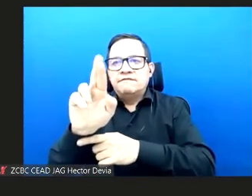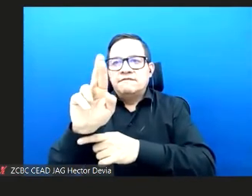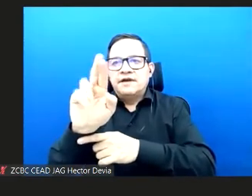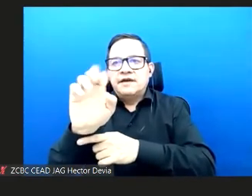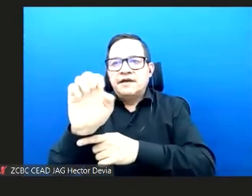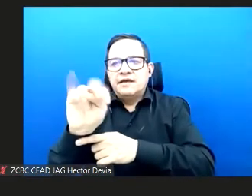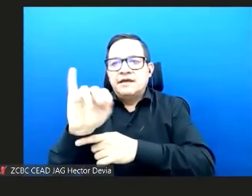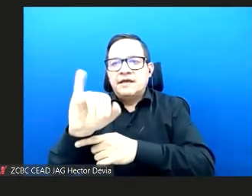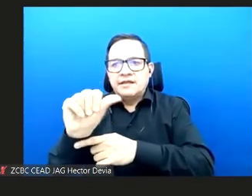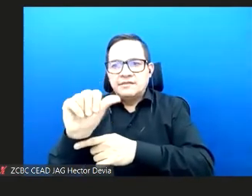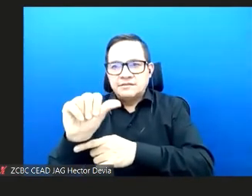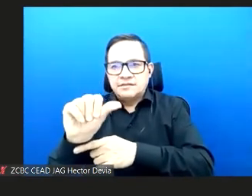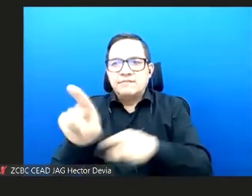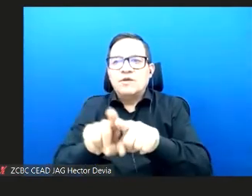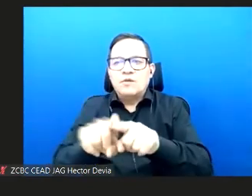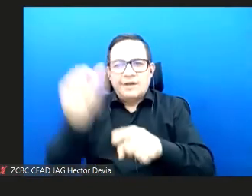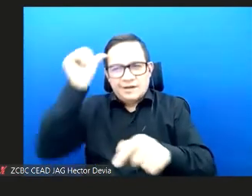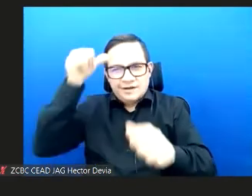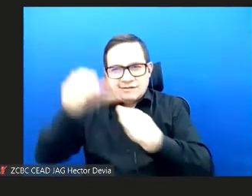recorderis que tengo yo acá.